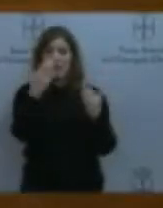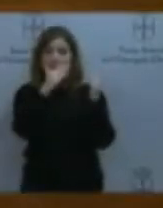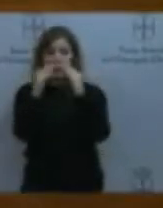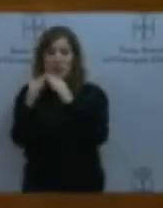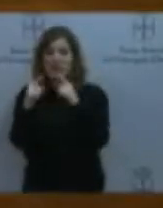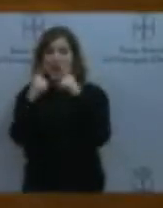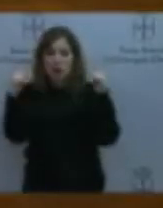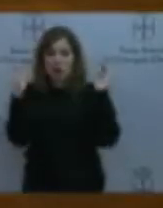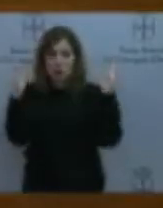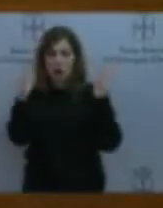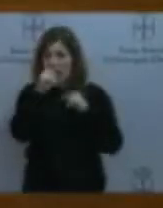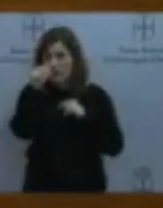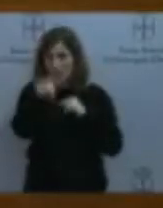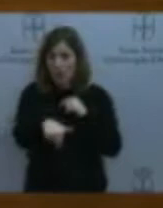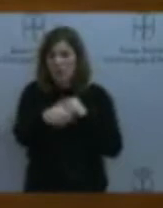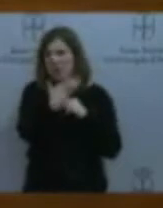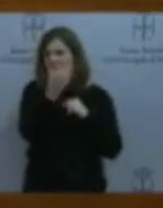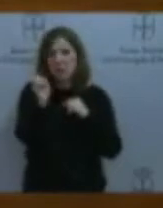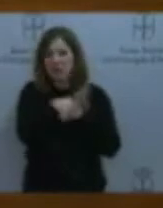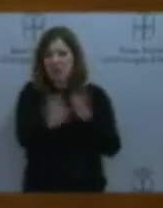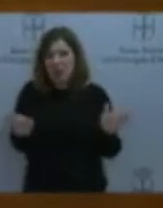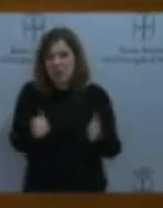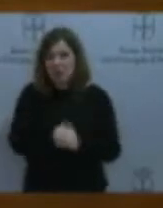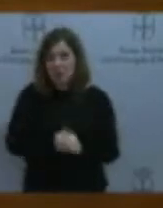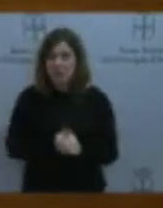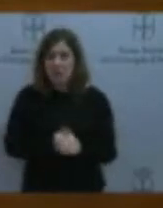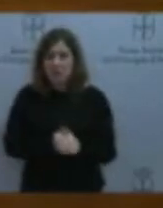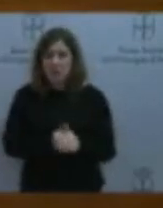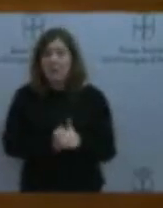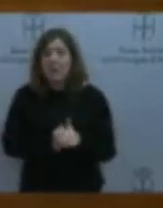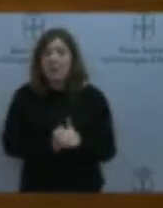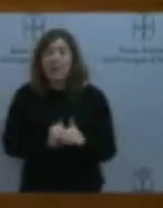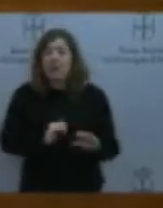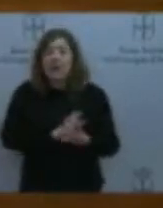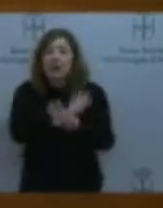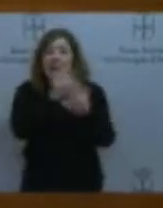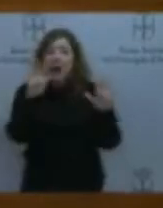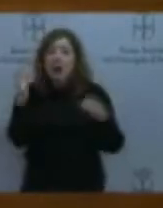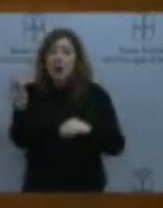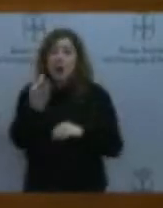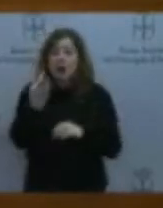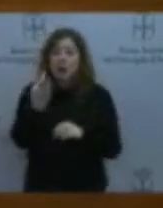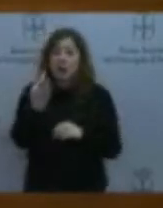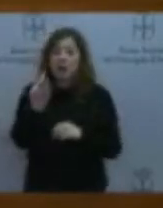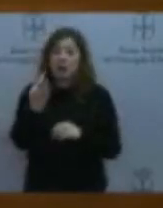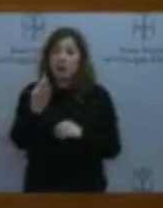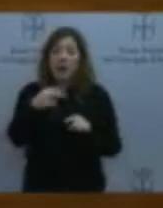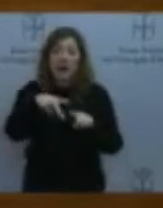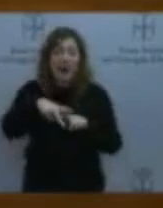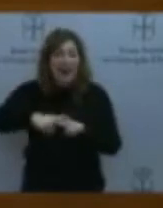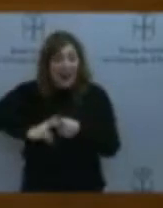año se anuncian poco más que 50. Está claro que no ha habido uso de todas las